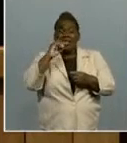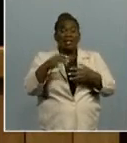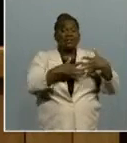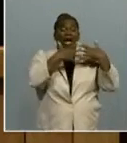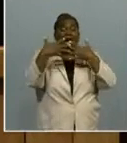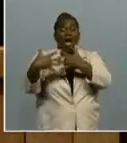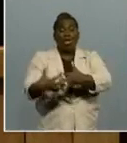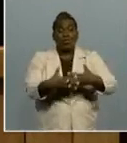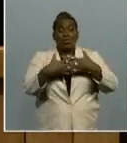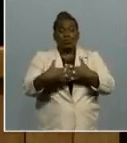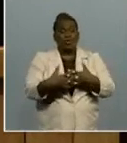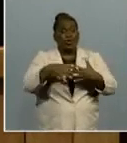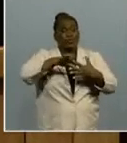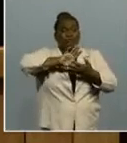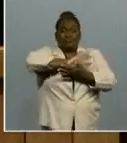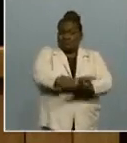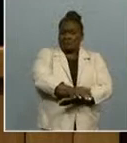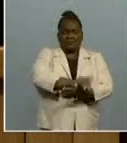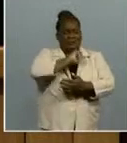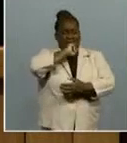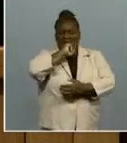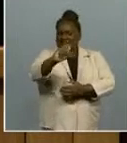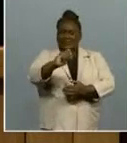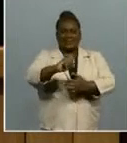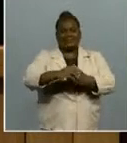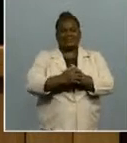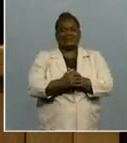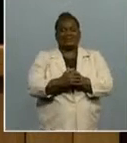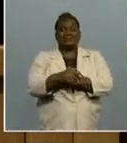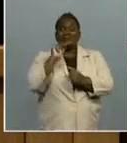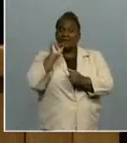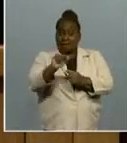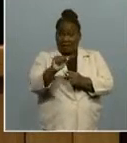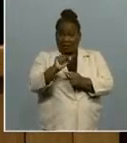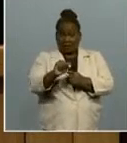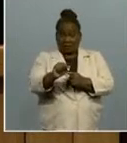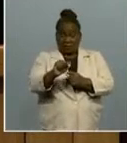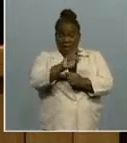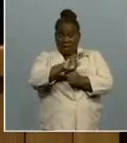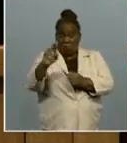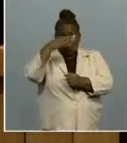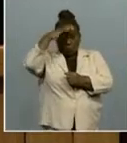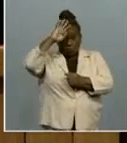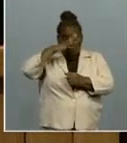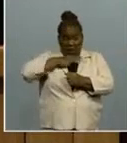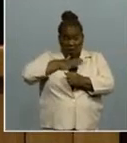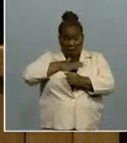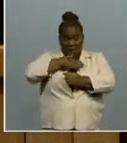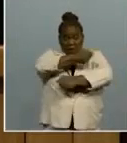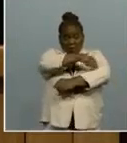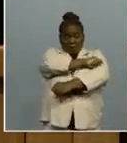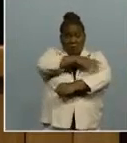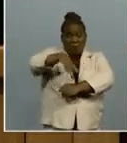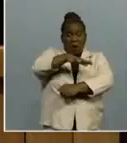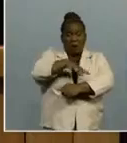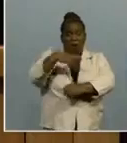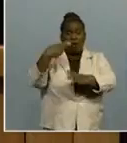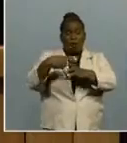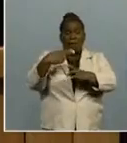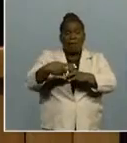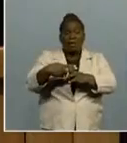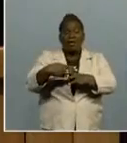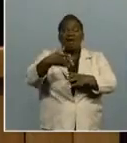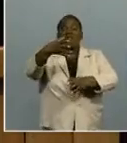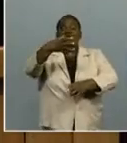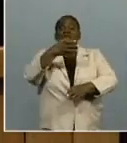tiempos ha podido derribarlo a esa proeza indiscutible nuestro pueblo la ha puesto un nombre fidel